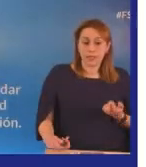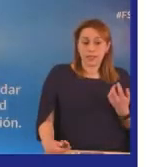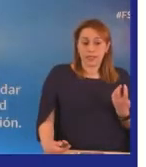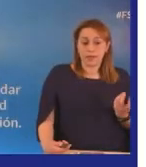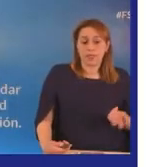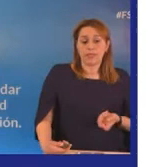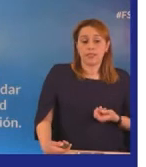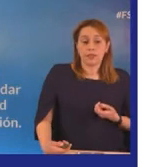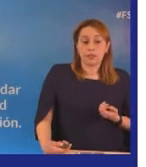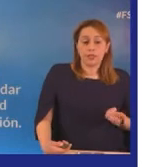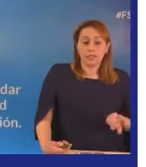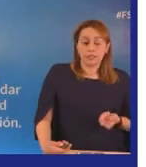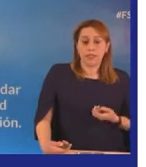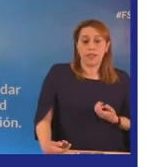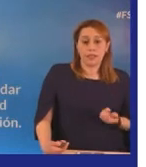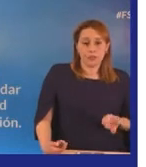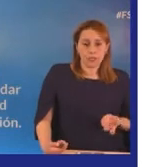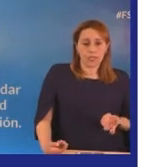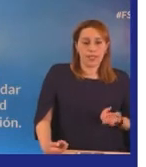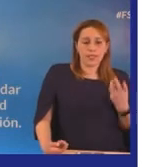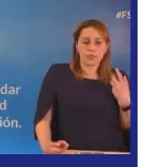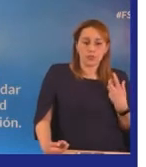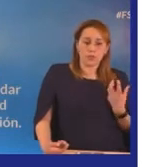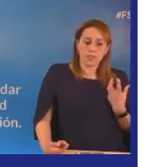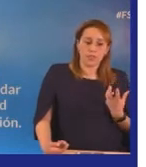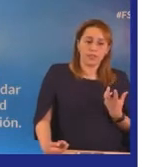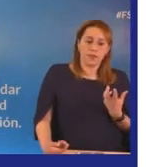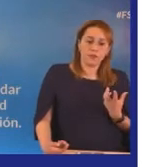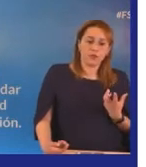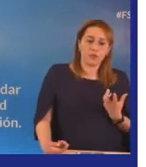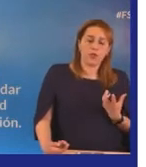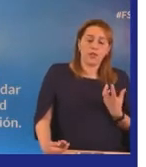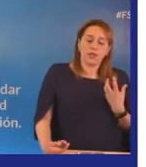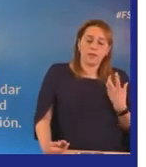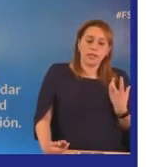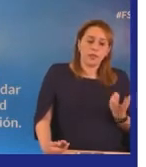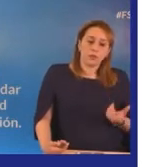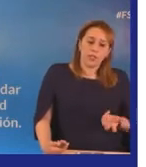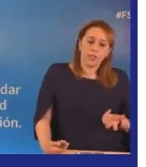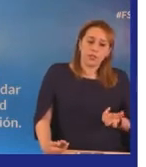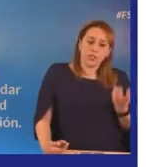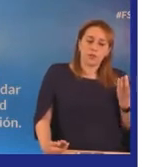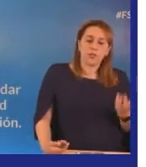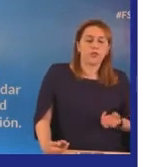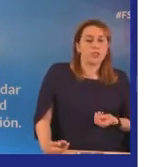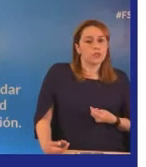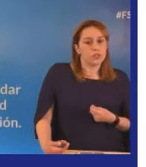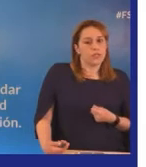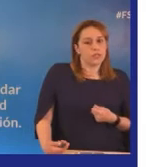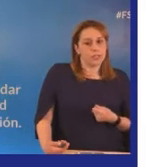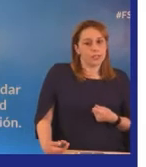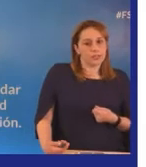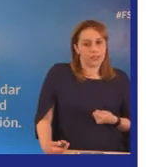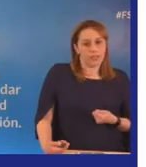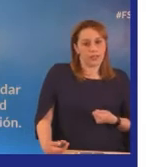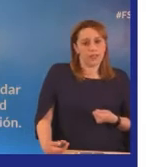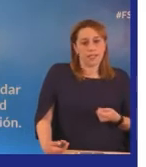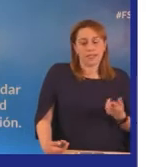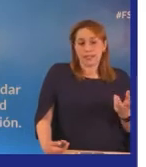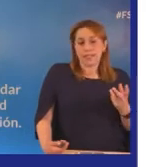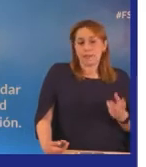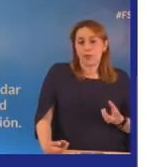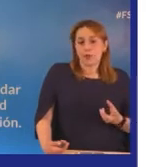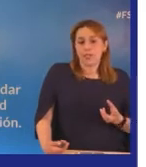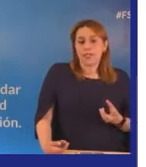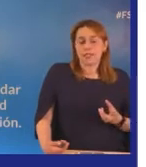Siempre hay que decirle al paciente con quién está y dónde está. Esto nos facilita mucho el manejo con ellos y disminuye los niveles de ansiedad.